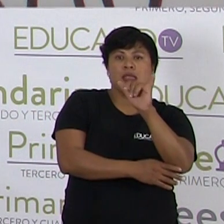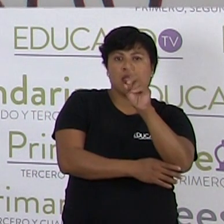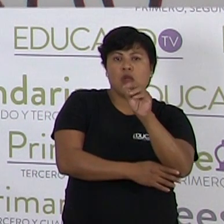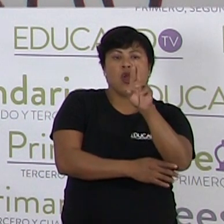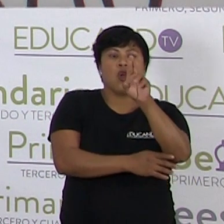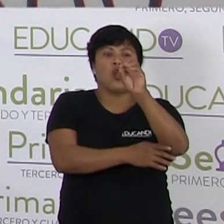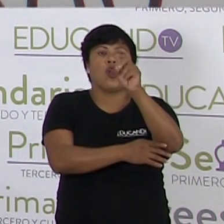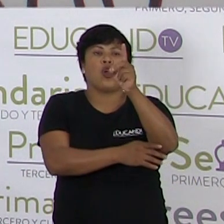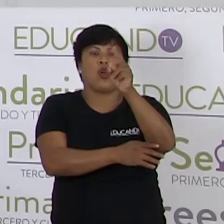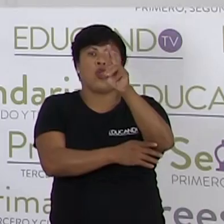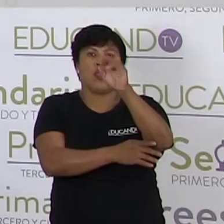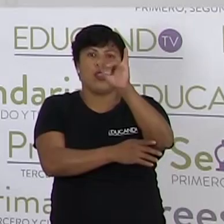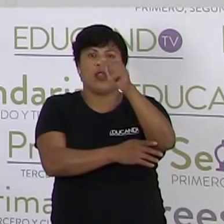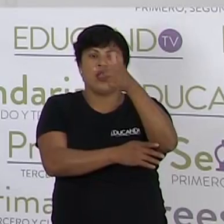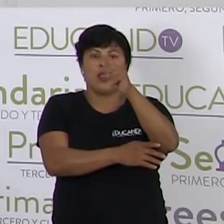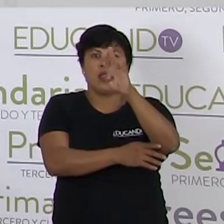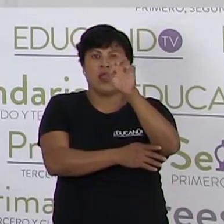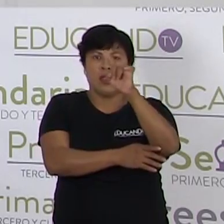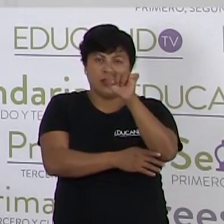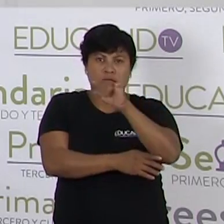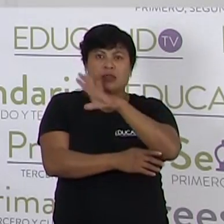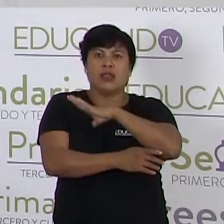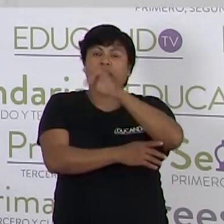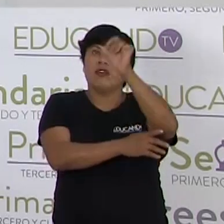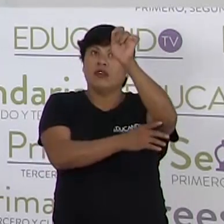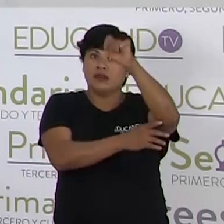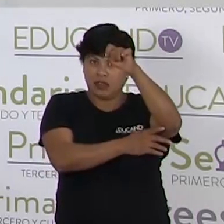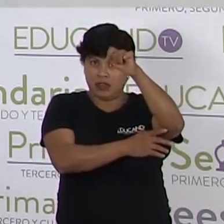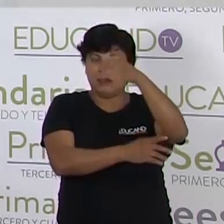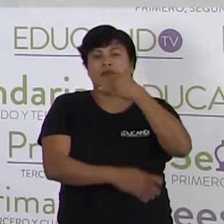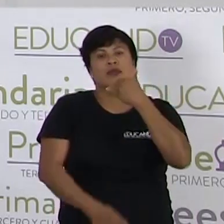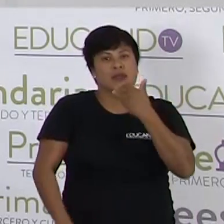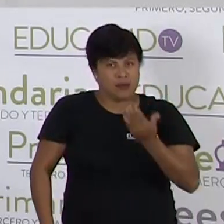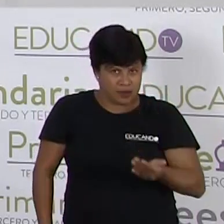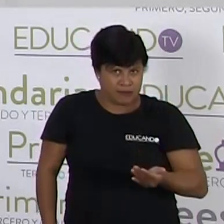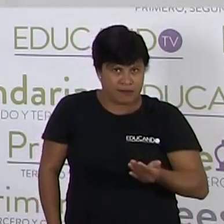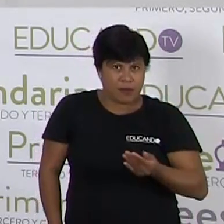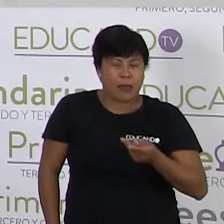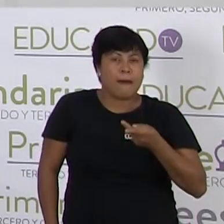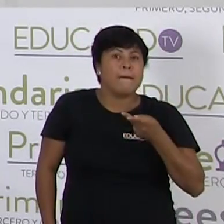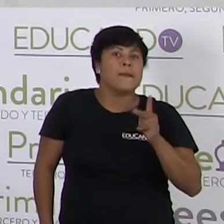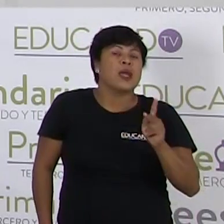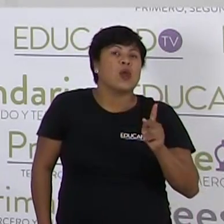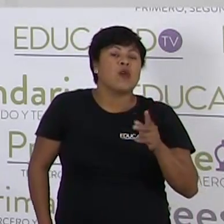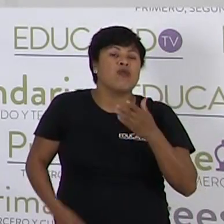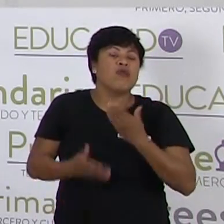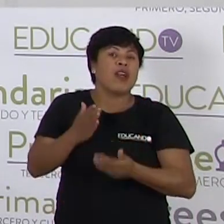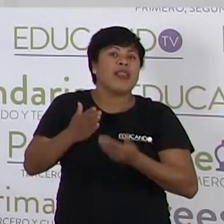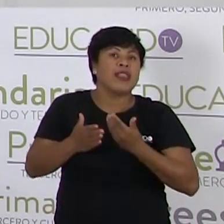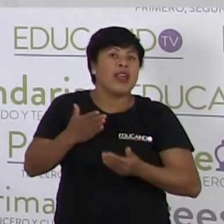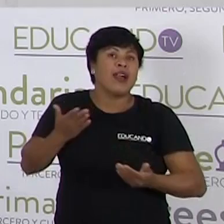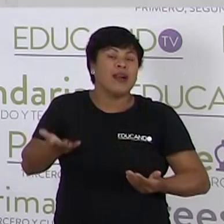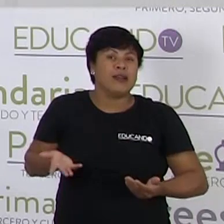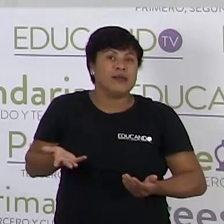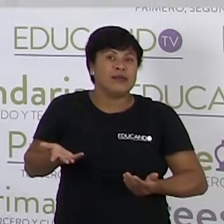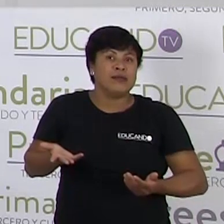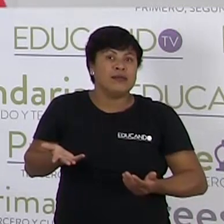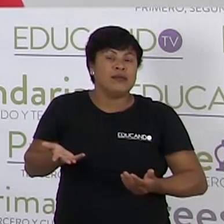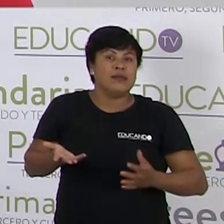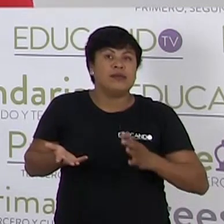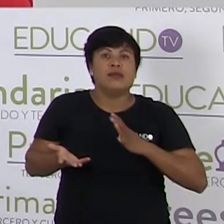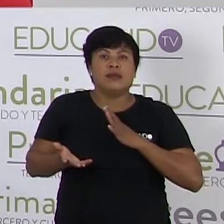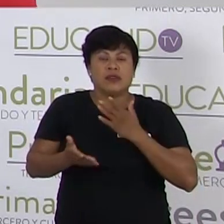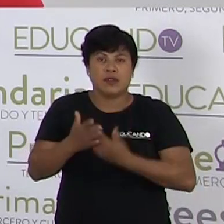Rodríguez. Sí tiene acento, lo cual es correcto, pero le hace falta